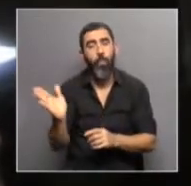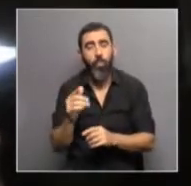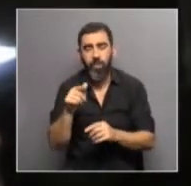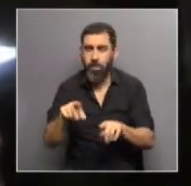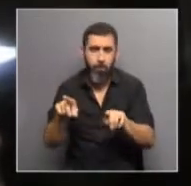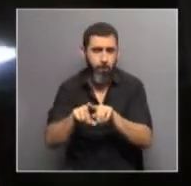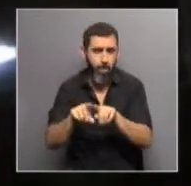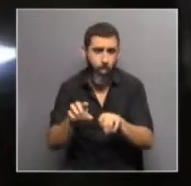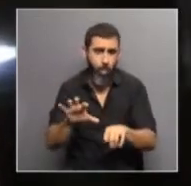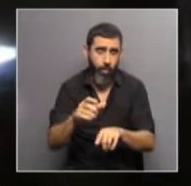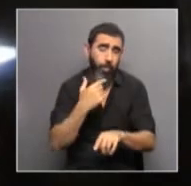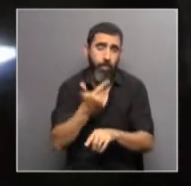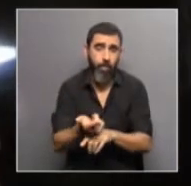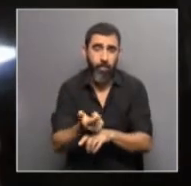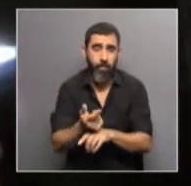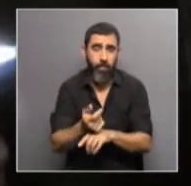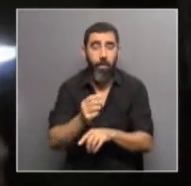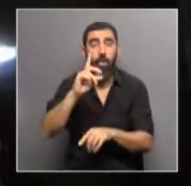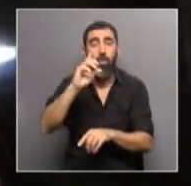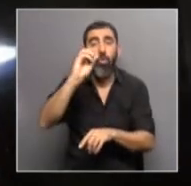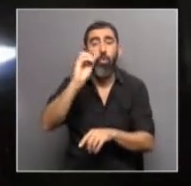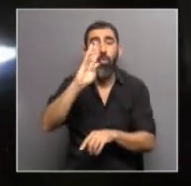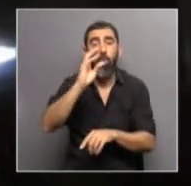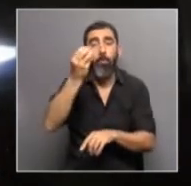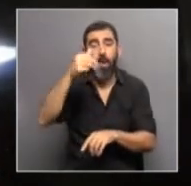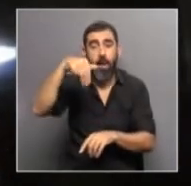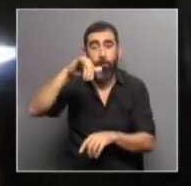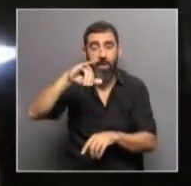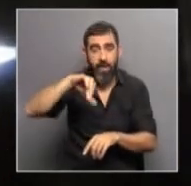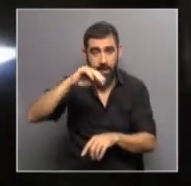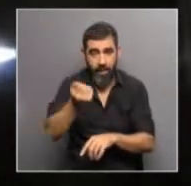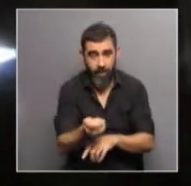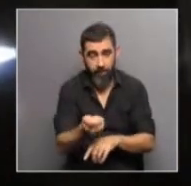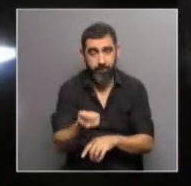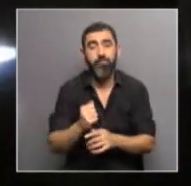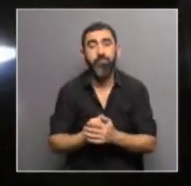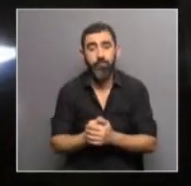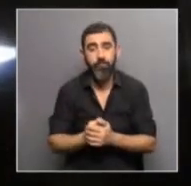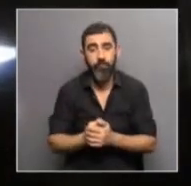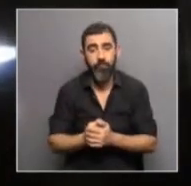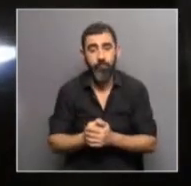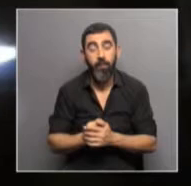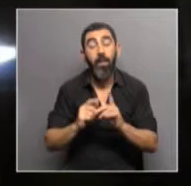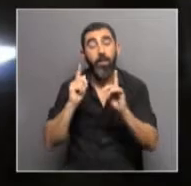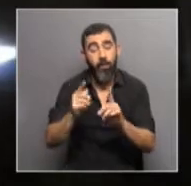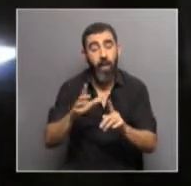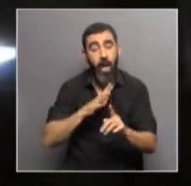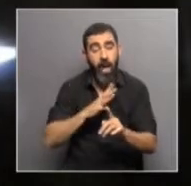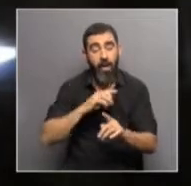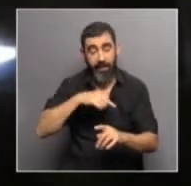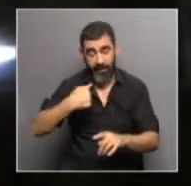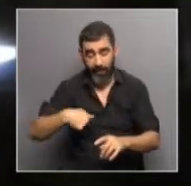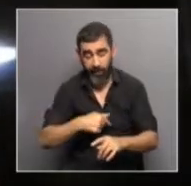esos microorganismos, como por ejemplo la dopamina. Tenemos que entender que hay un eje